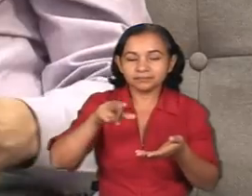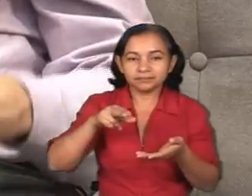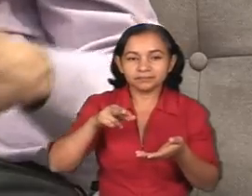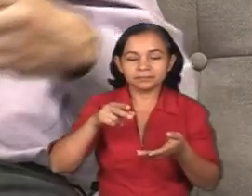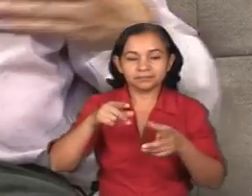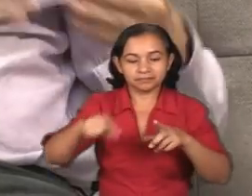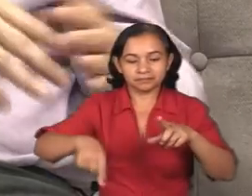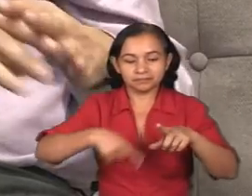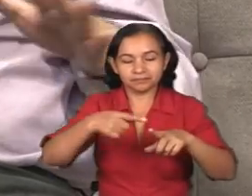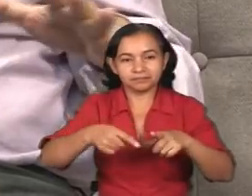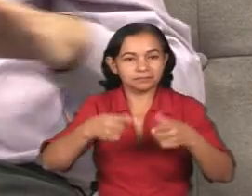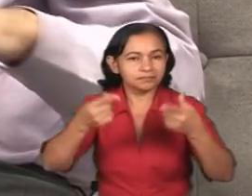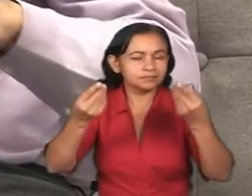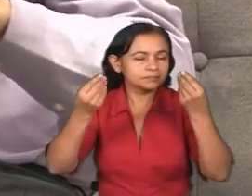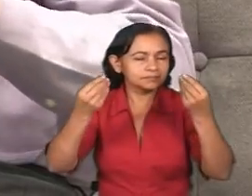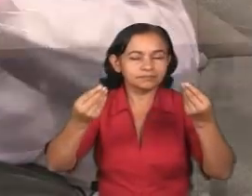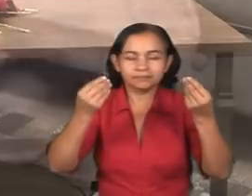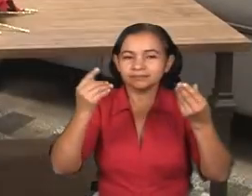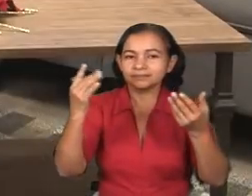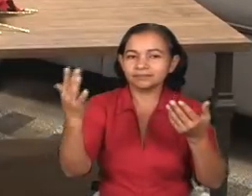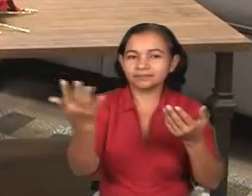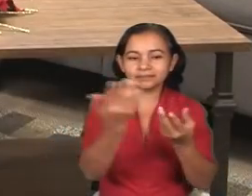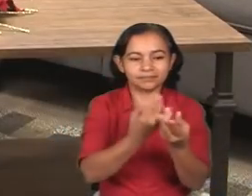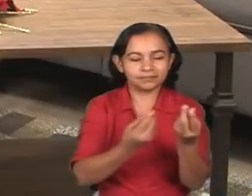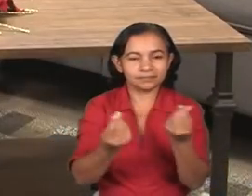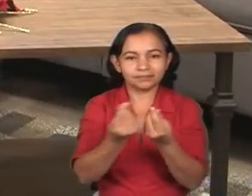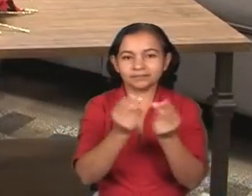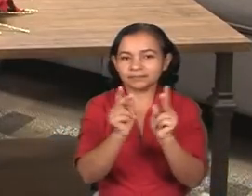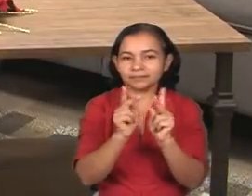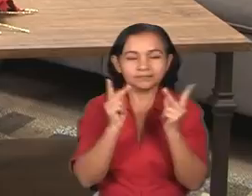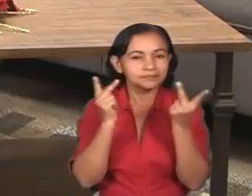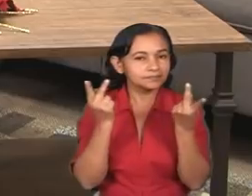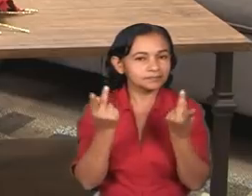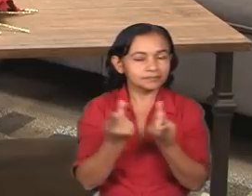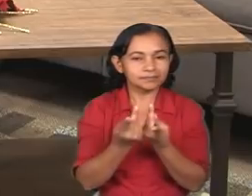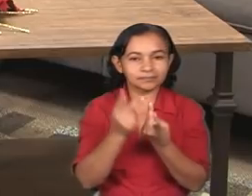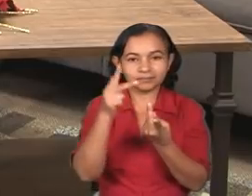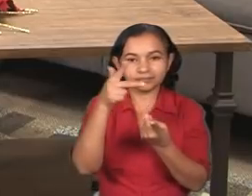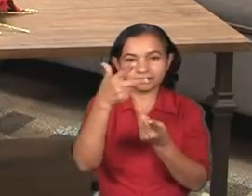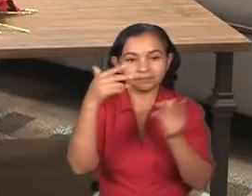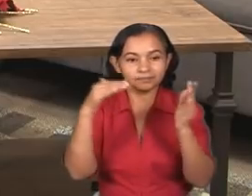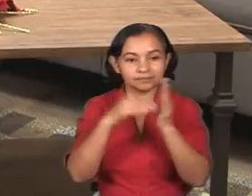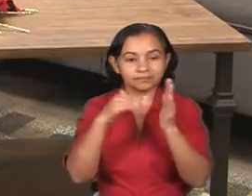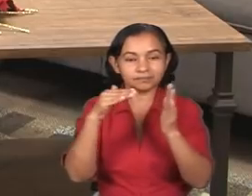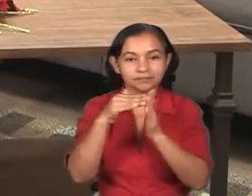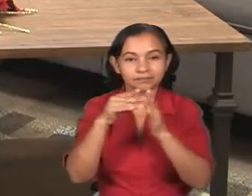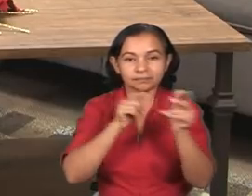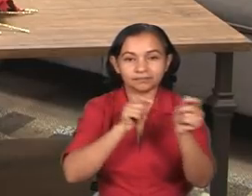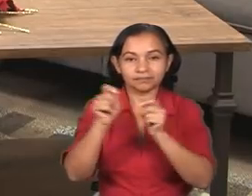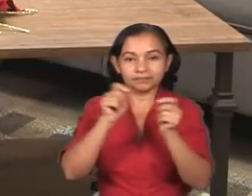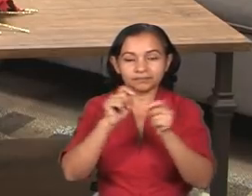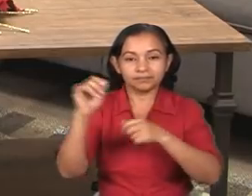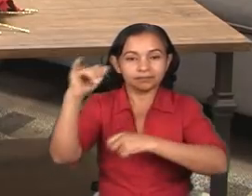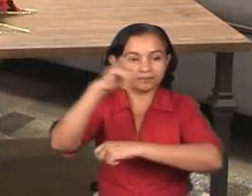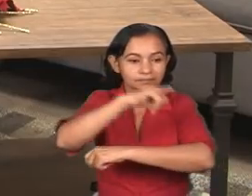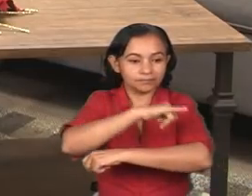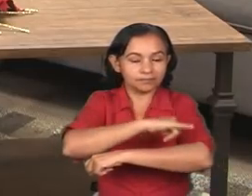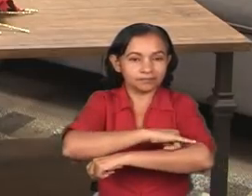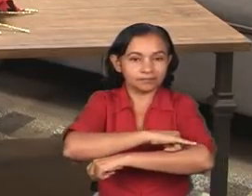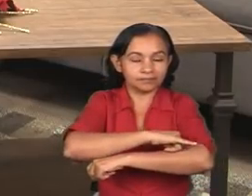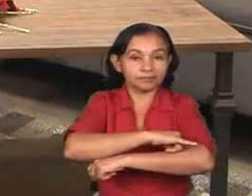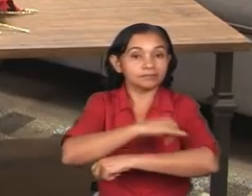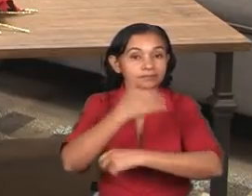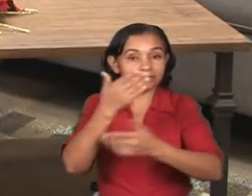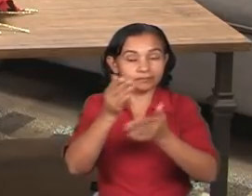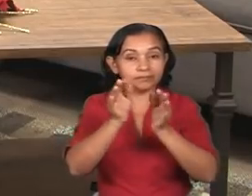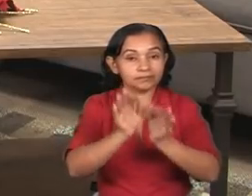llanteros, toda la economía y los sectores en toda la área. El pueblo, yo me imagino, 8 millones de dólares en Condega, una ciudad pequeña, eso va a ser